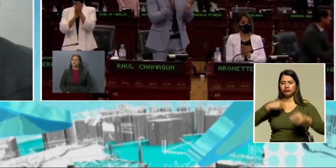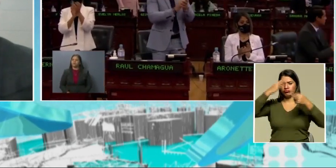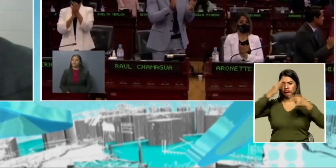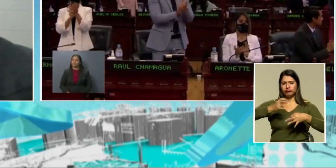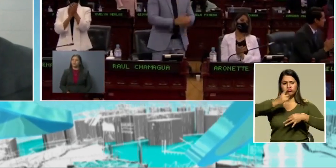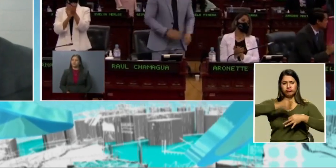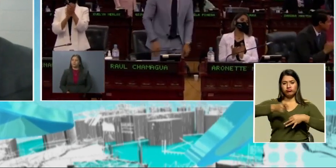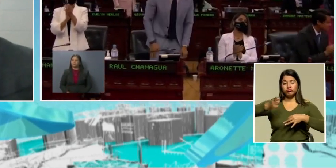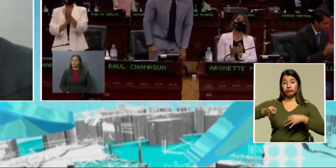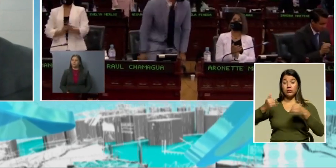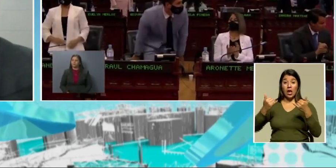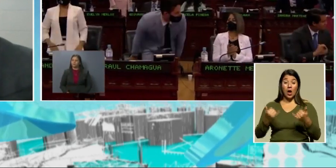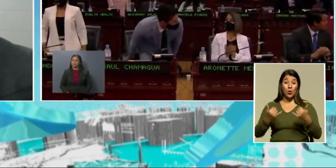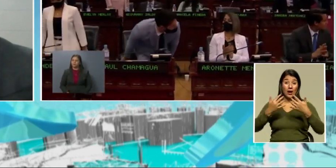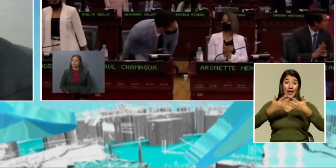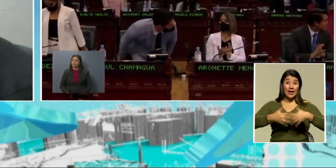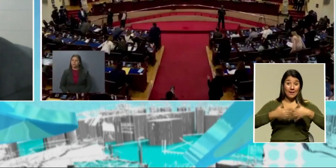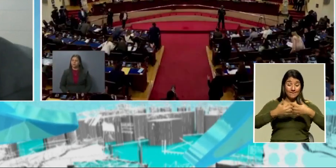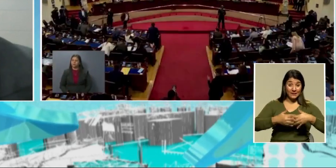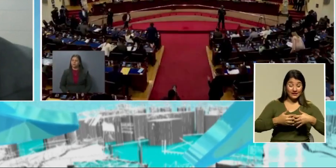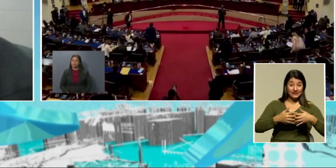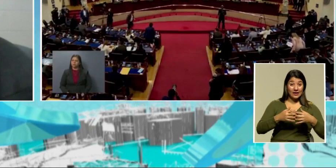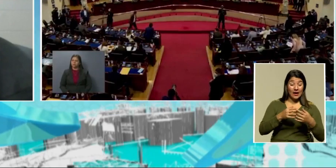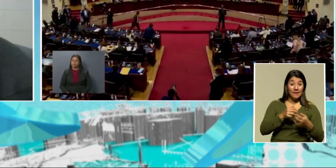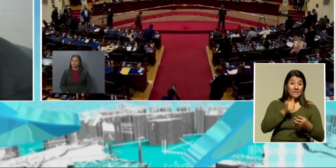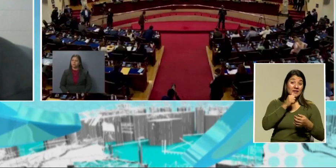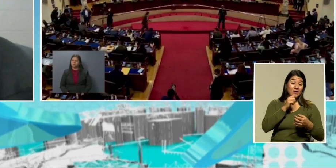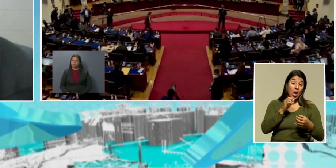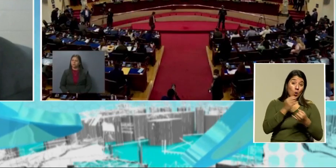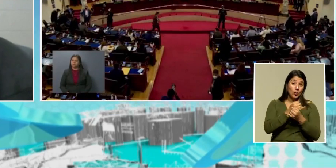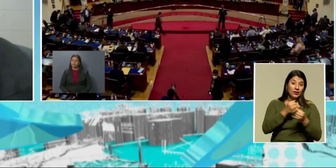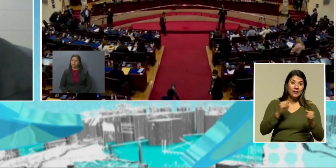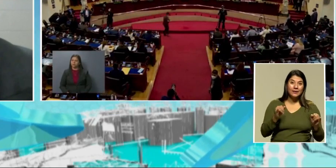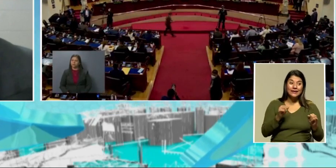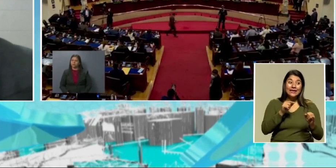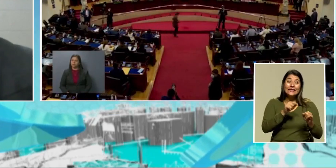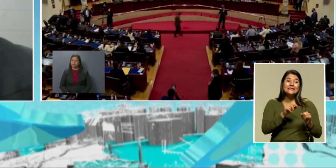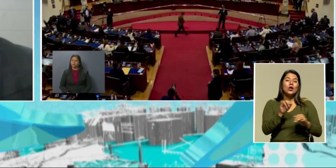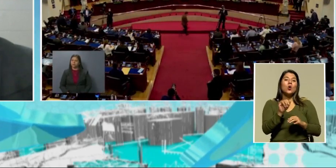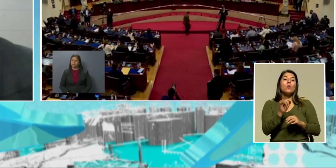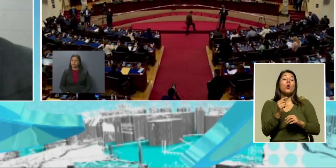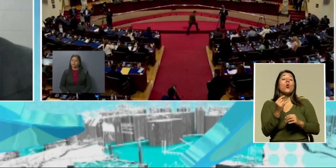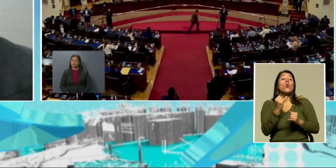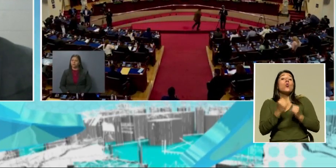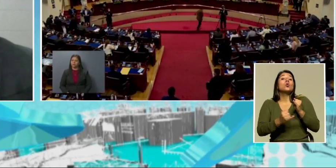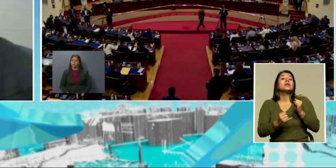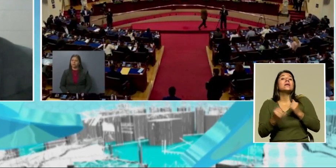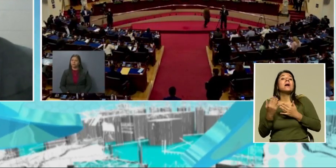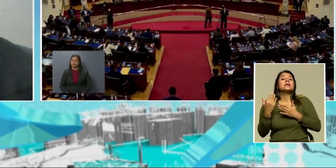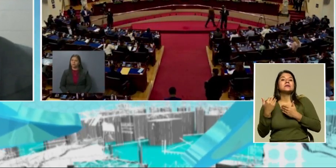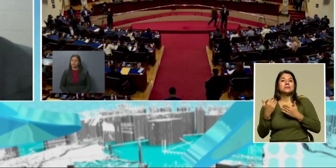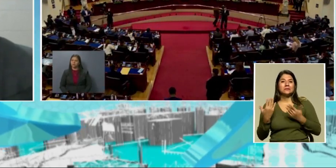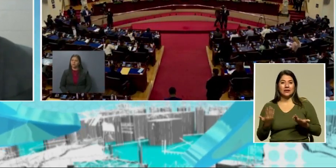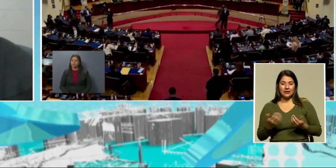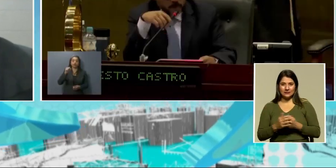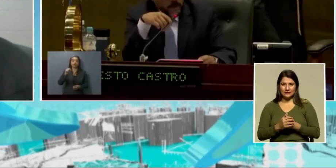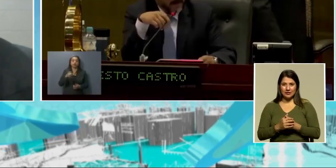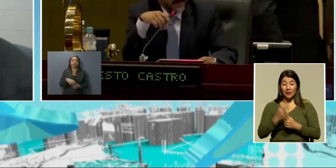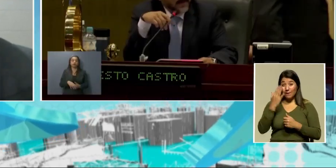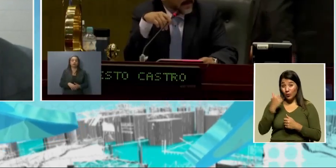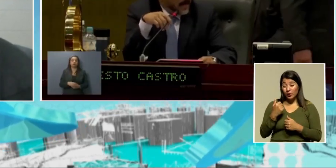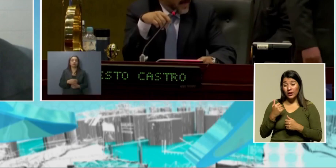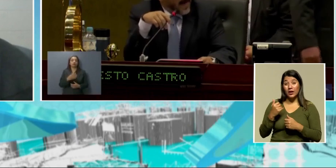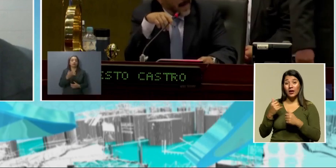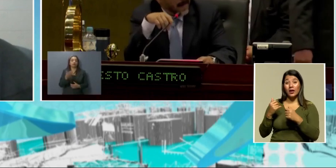independiente es la que se perfila como la última línea. debido a que el órgano